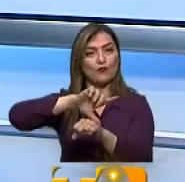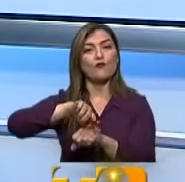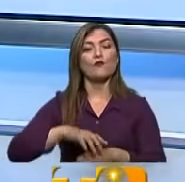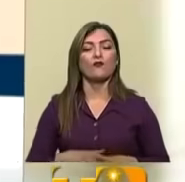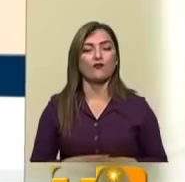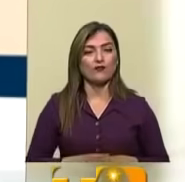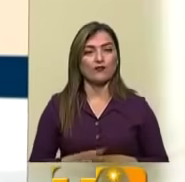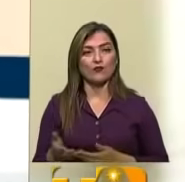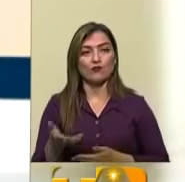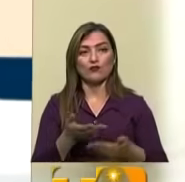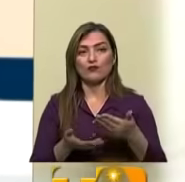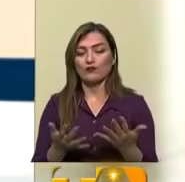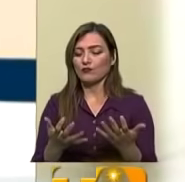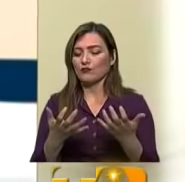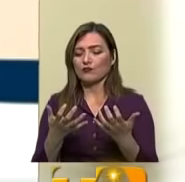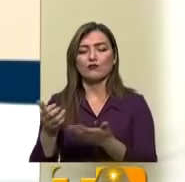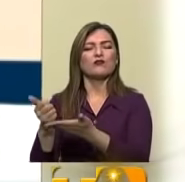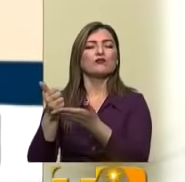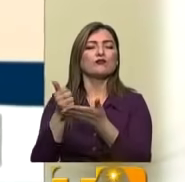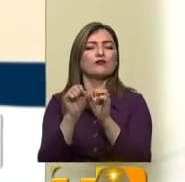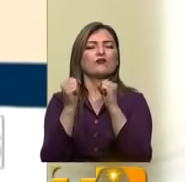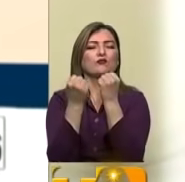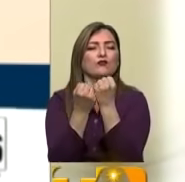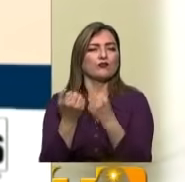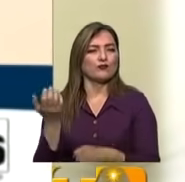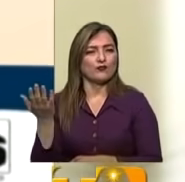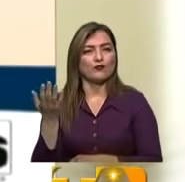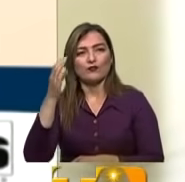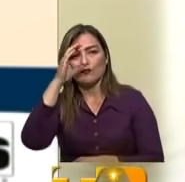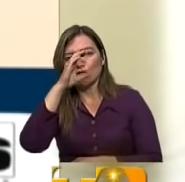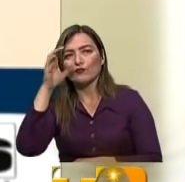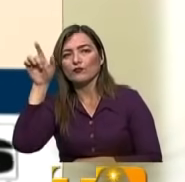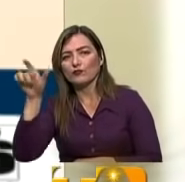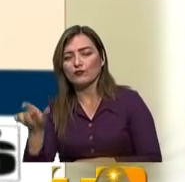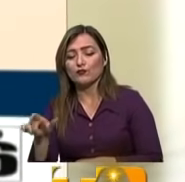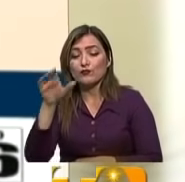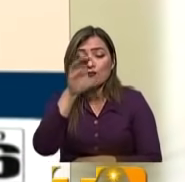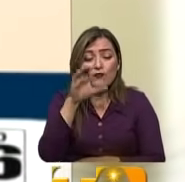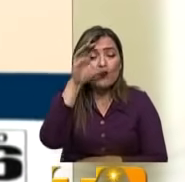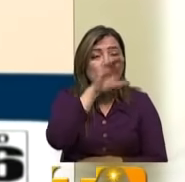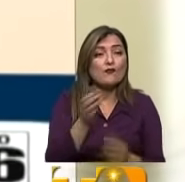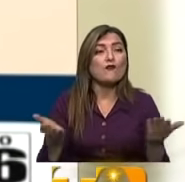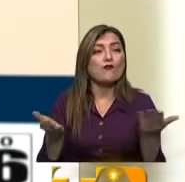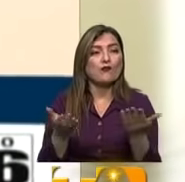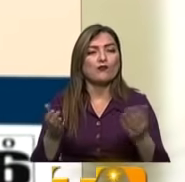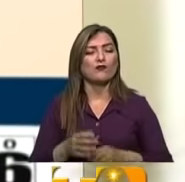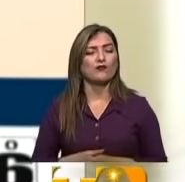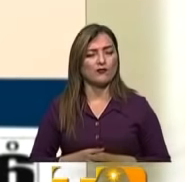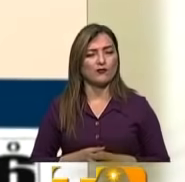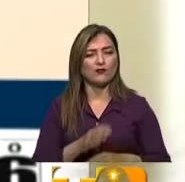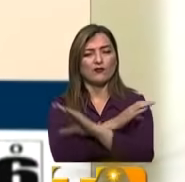7:54 p.m. Queremos compartir con ustedes el siguiente servicio social para que nos ayuden a encontrar a José Enrique Mora Ricaurte. Él